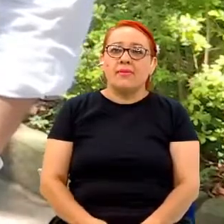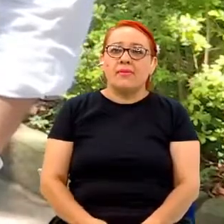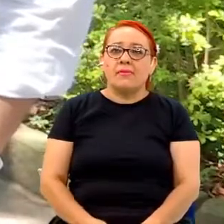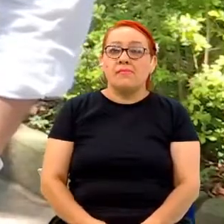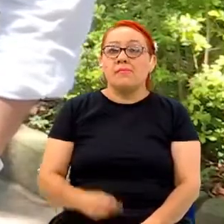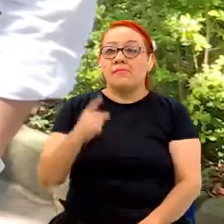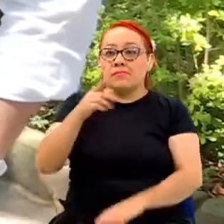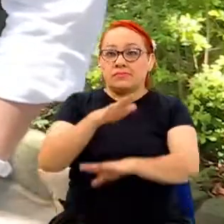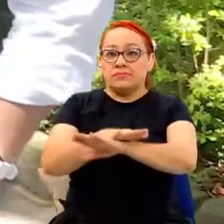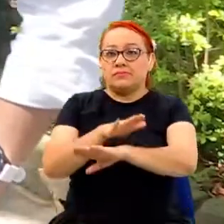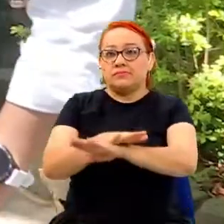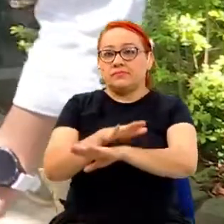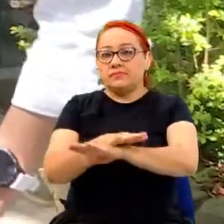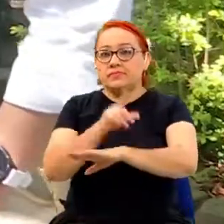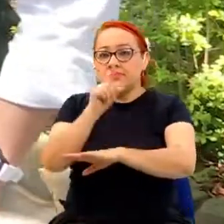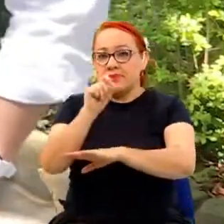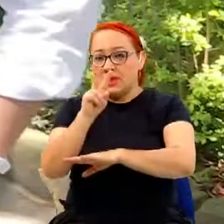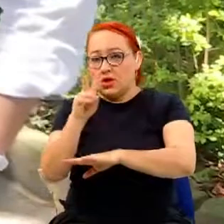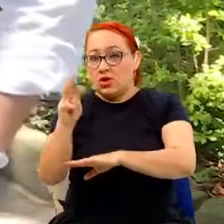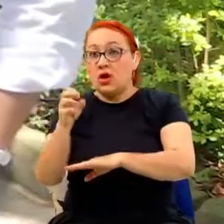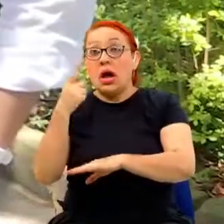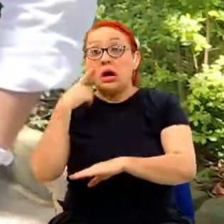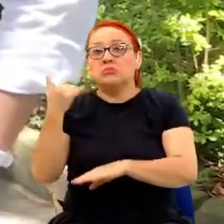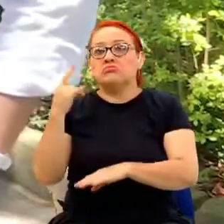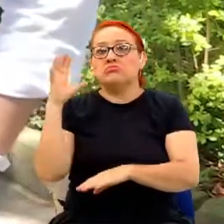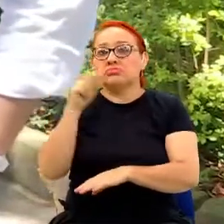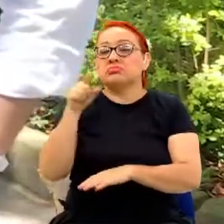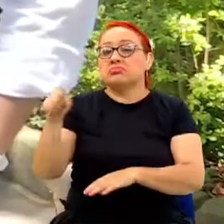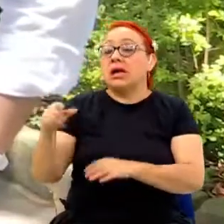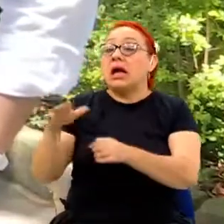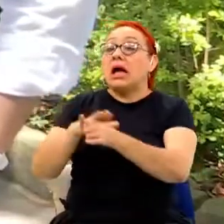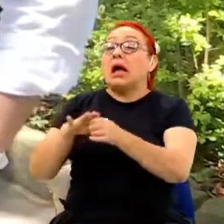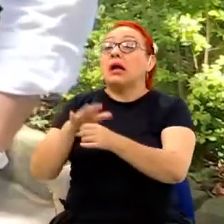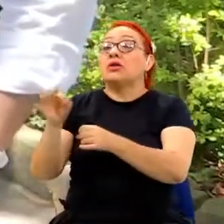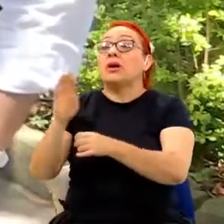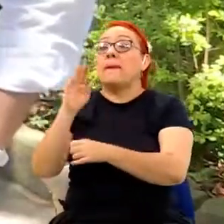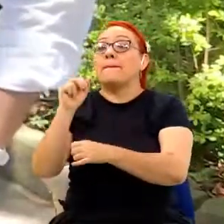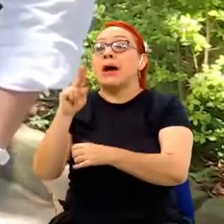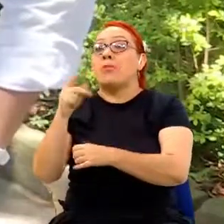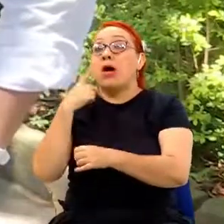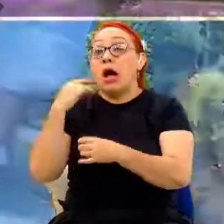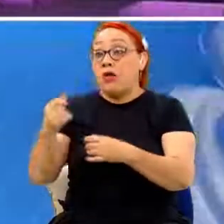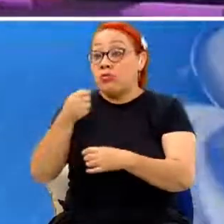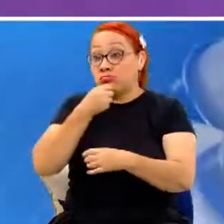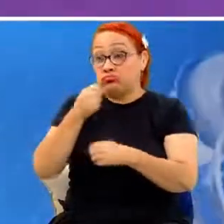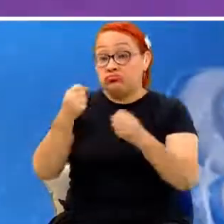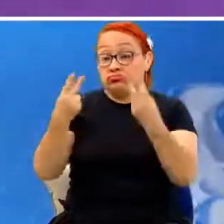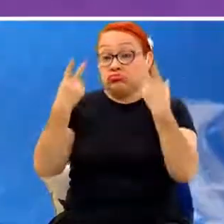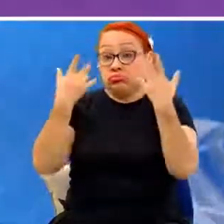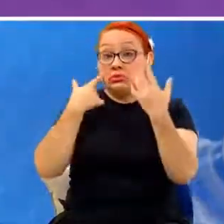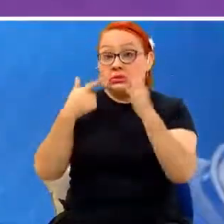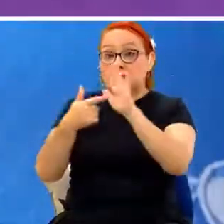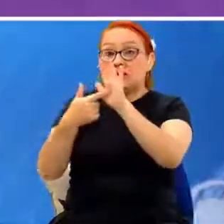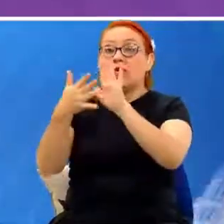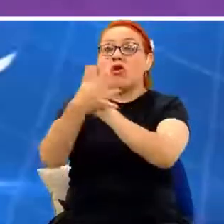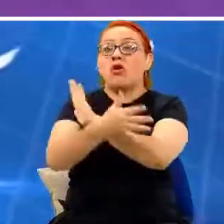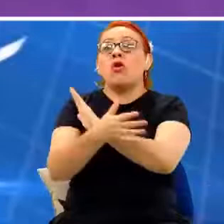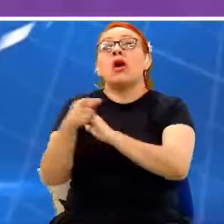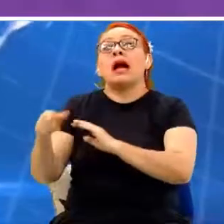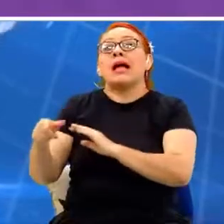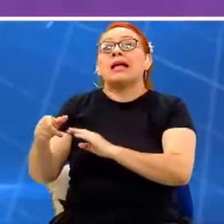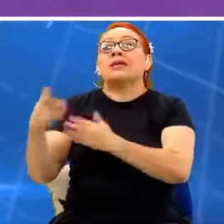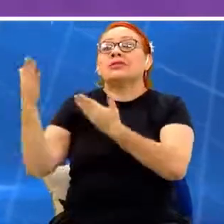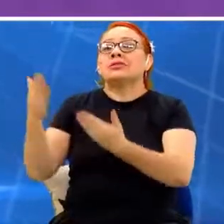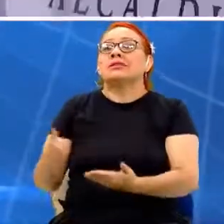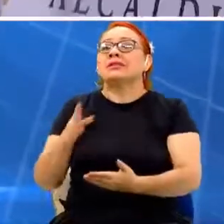Una de la tarde, 28 minutos, pues así se vivía su paso por el municipio de Barbosa. Pero seguimos acá en vivo y en directo, entonces, desde hoy va Santander, donde nos